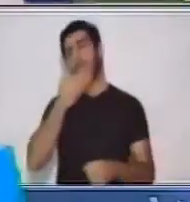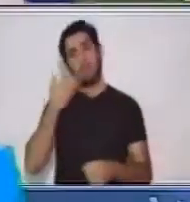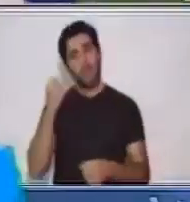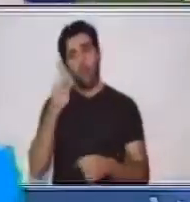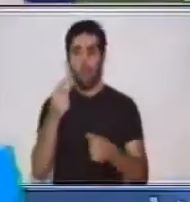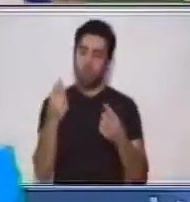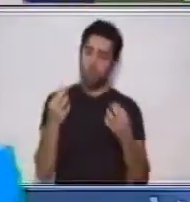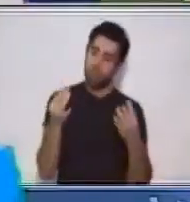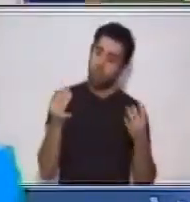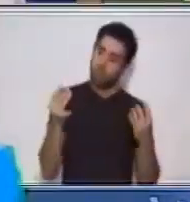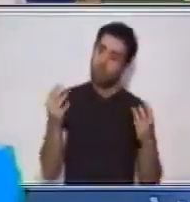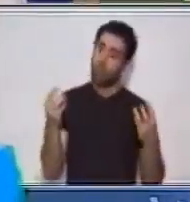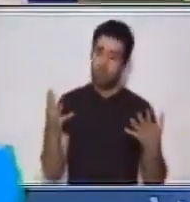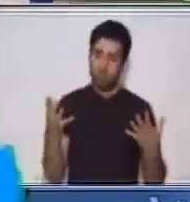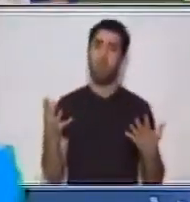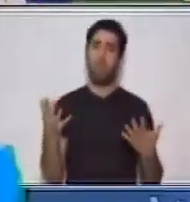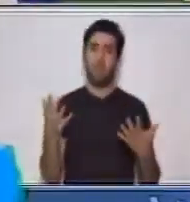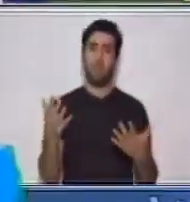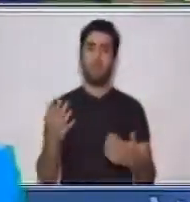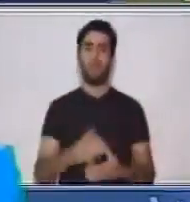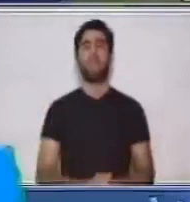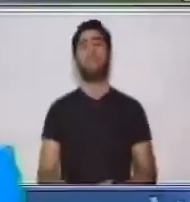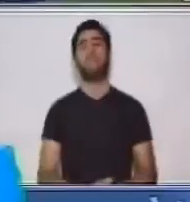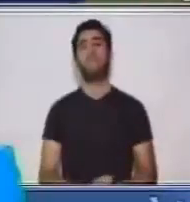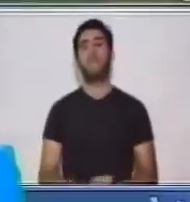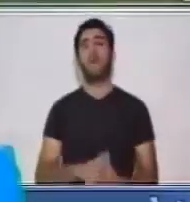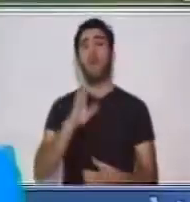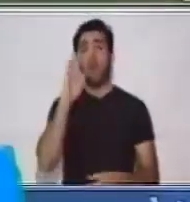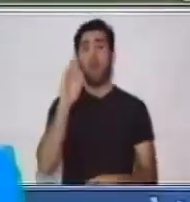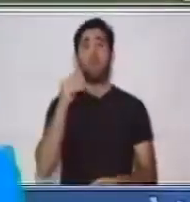más rápida y muy acertada, porque las